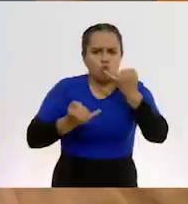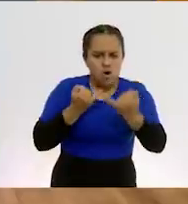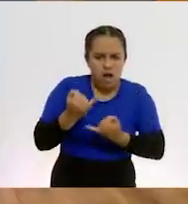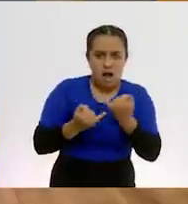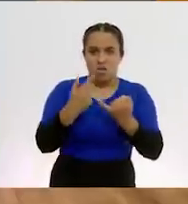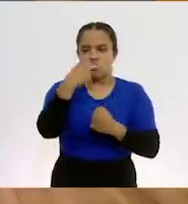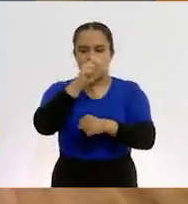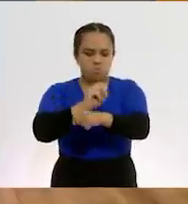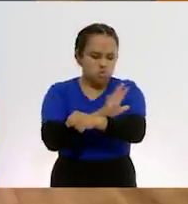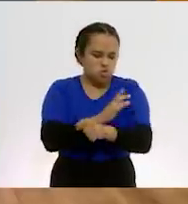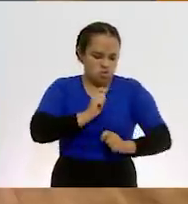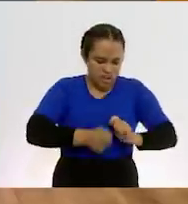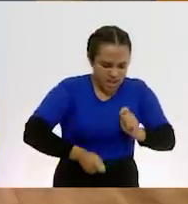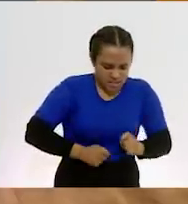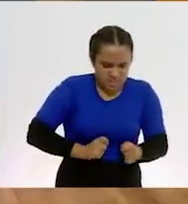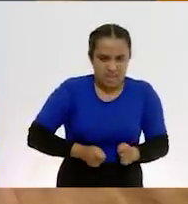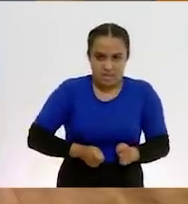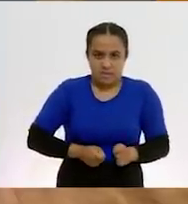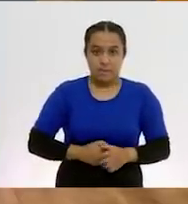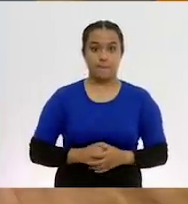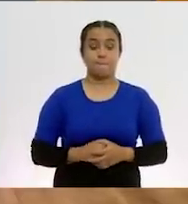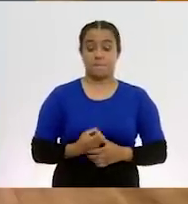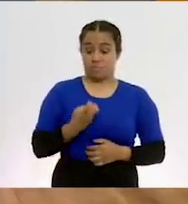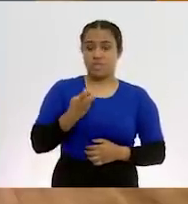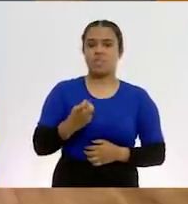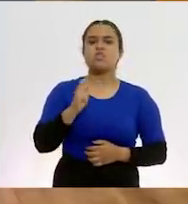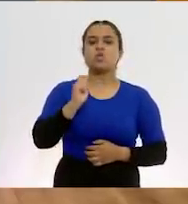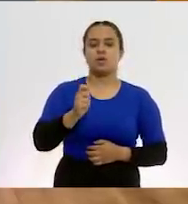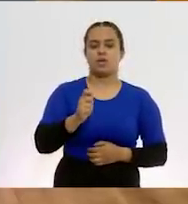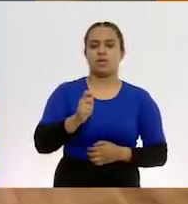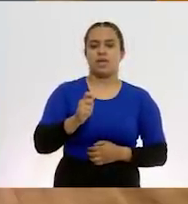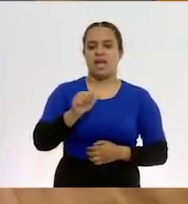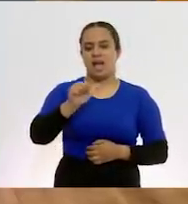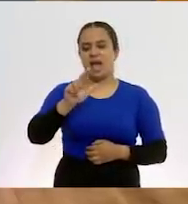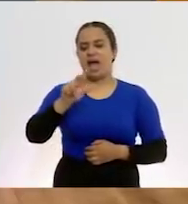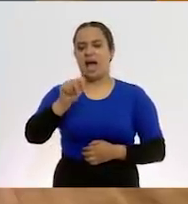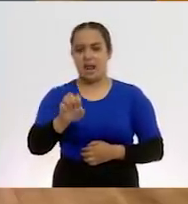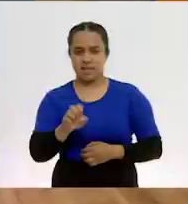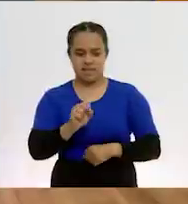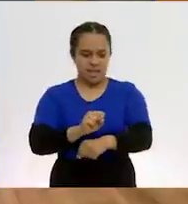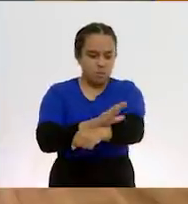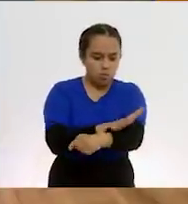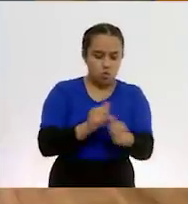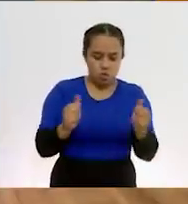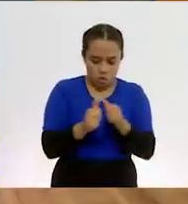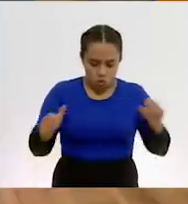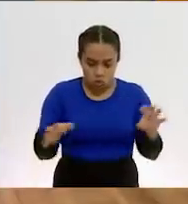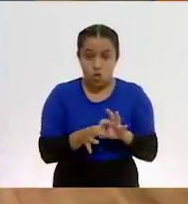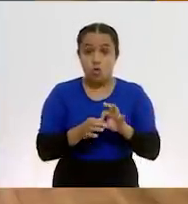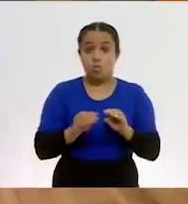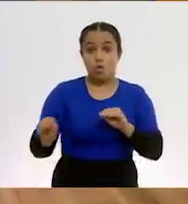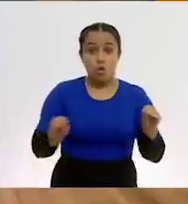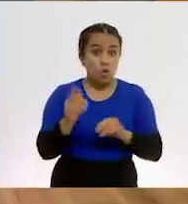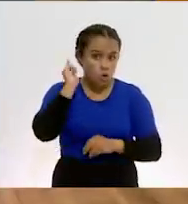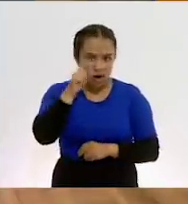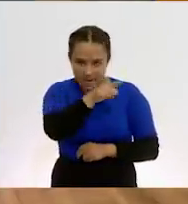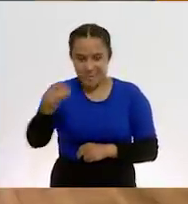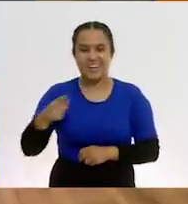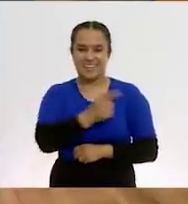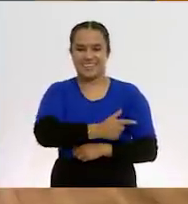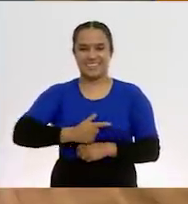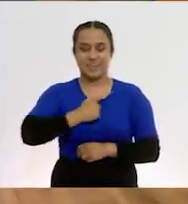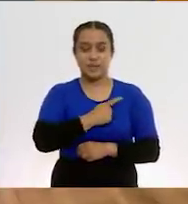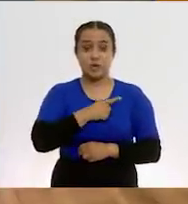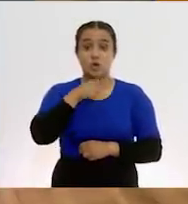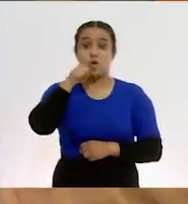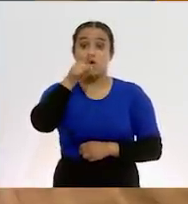sus emociones y a explorarse. Esto fue Artes, Emociones en Movimiento. Espero y lo hayan disfrutado.